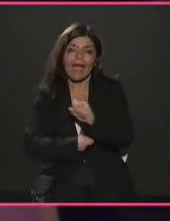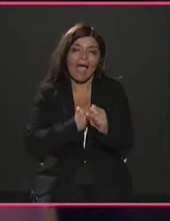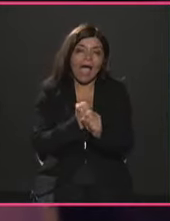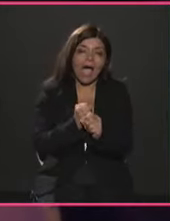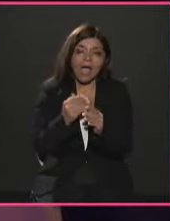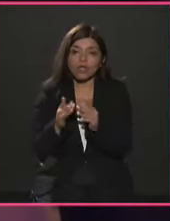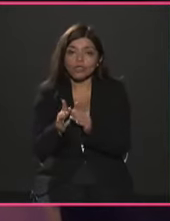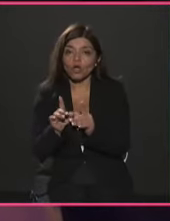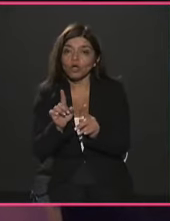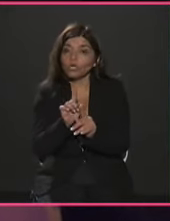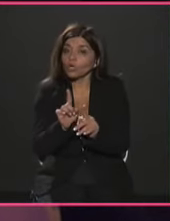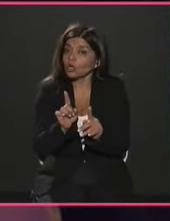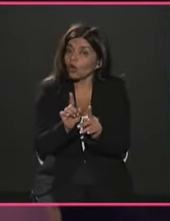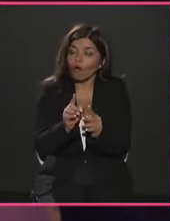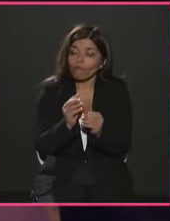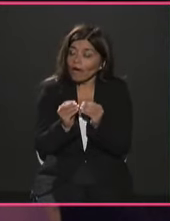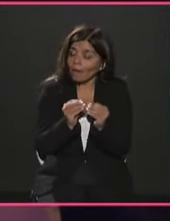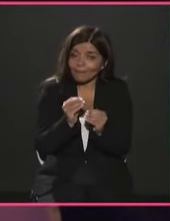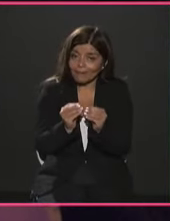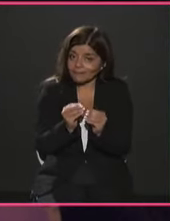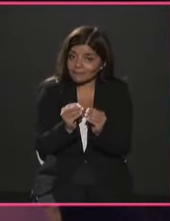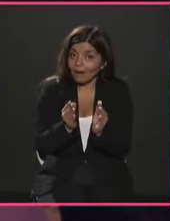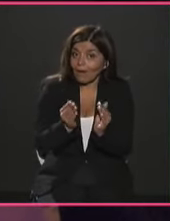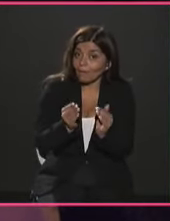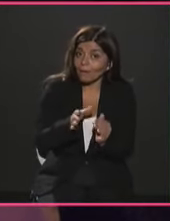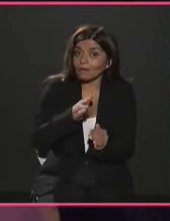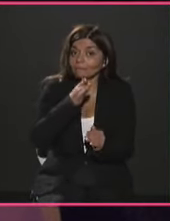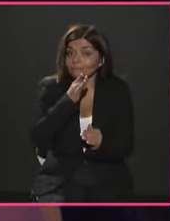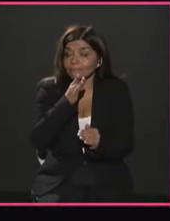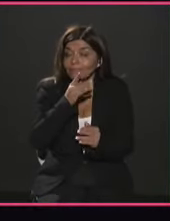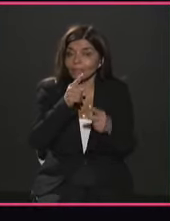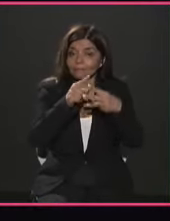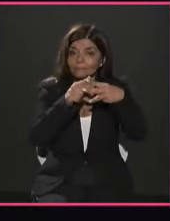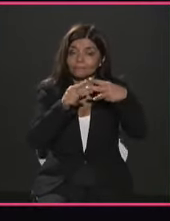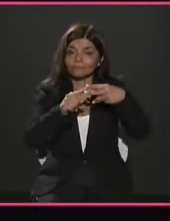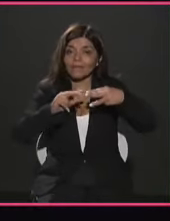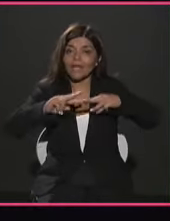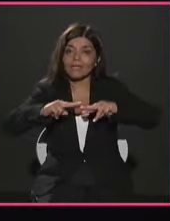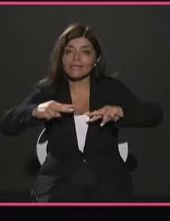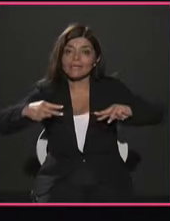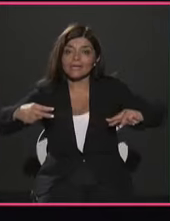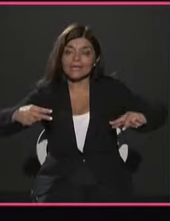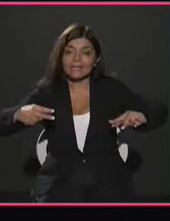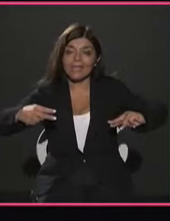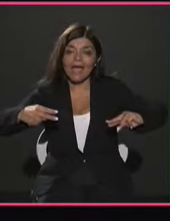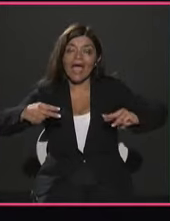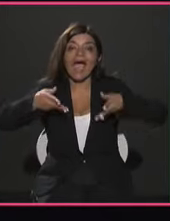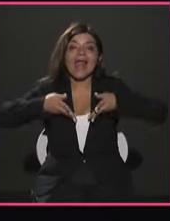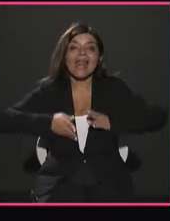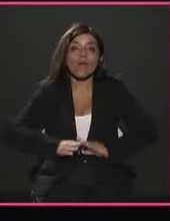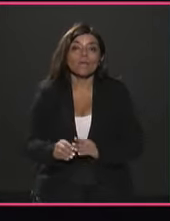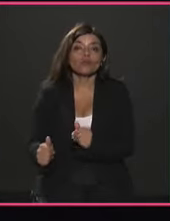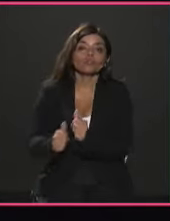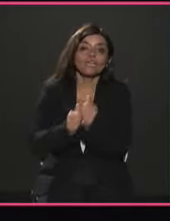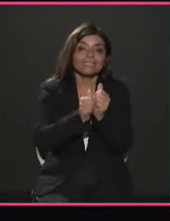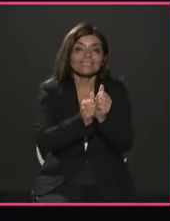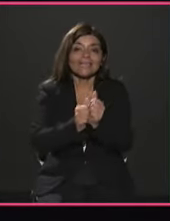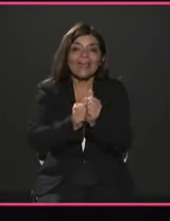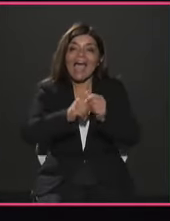no deberíamos esperar que pase Y en tres temas distintos genética reproducción asistiva y